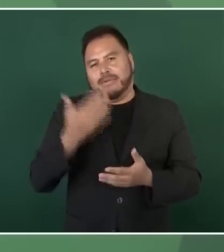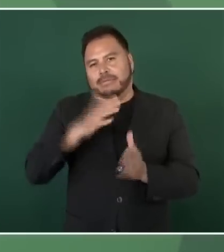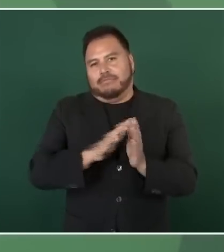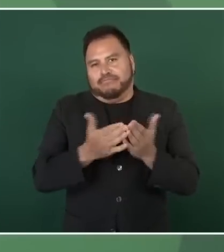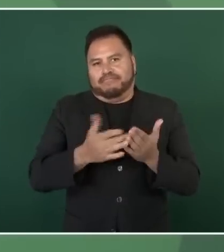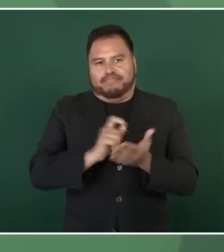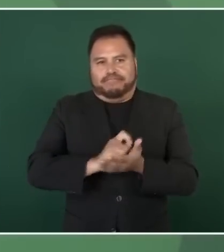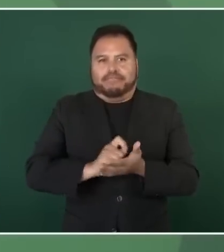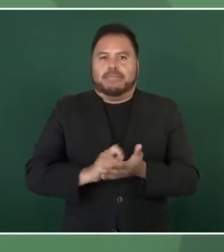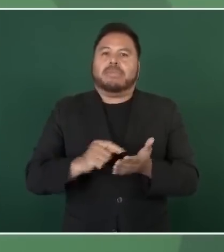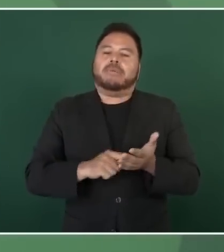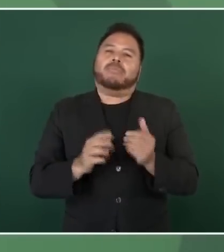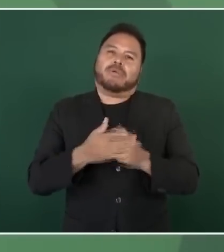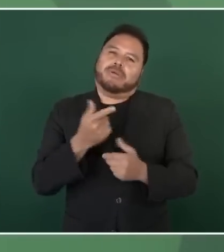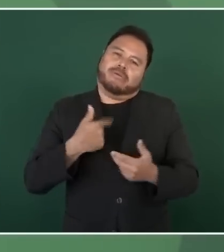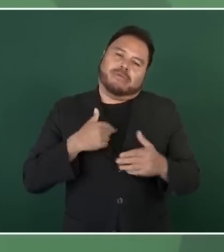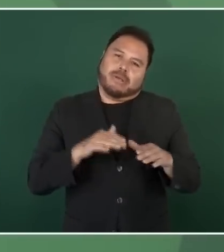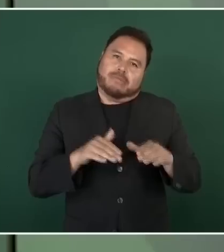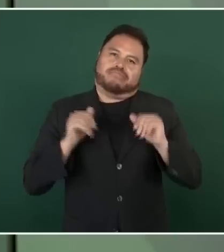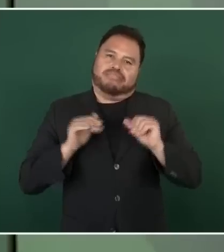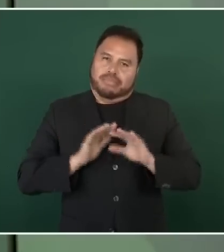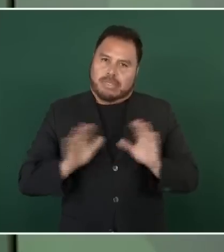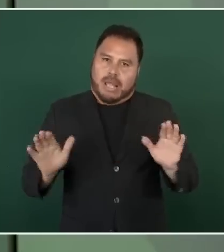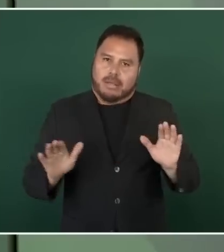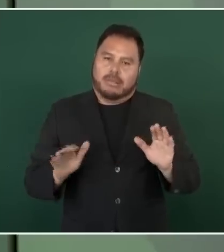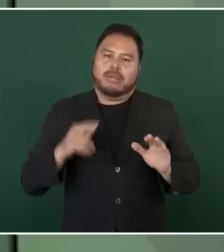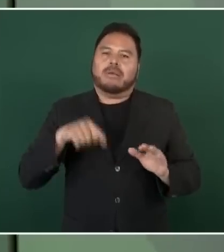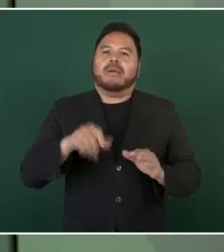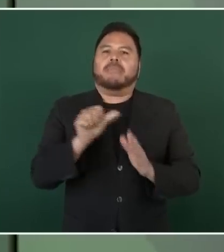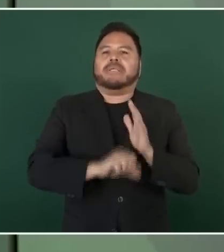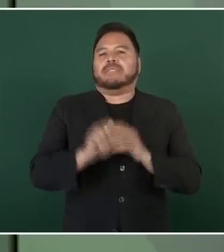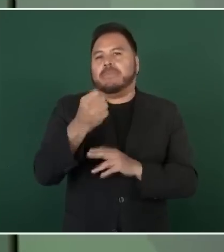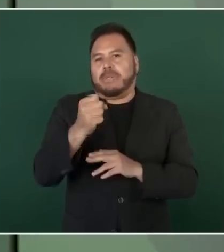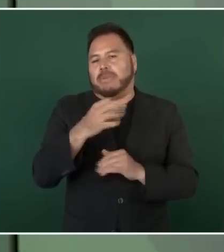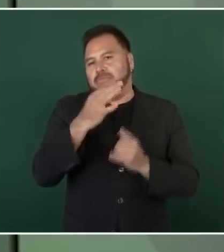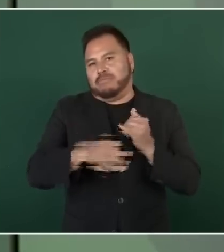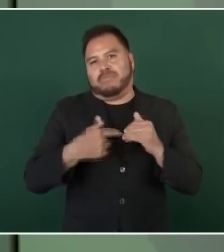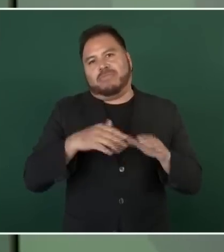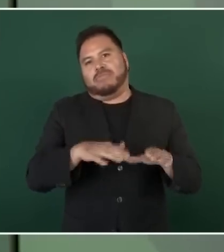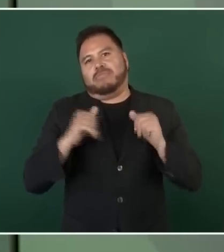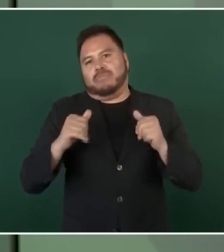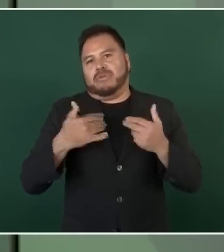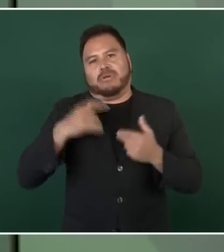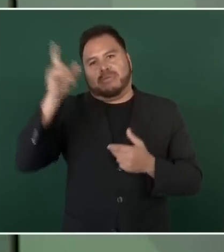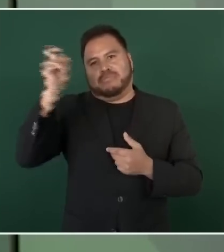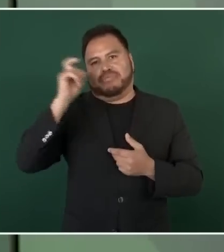porque me retiro a finales de septiembre, me jubilo,